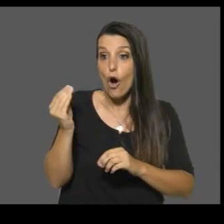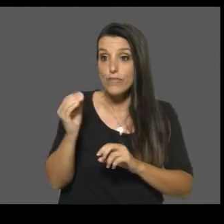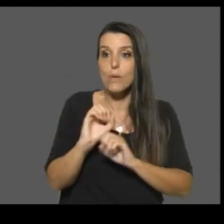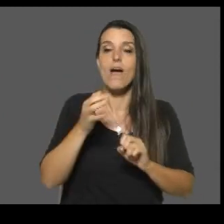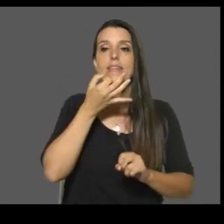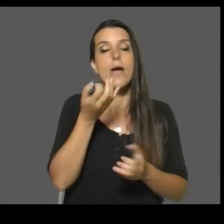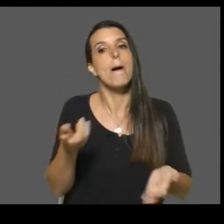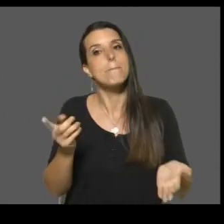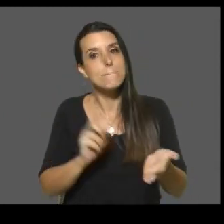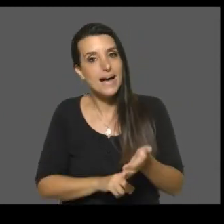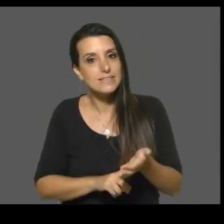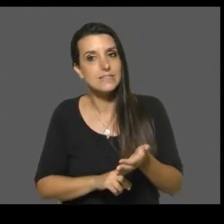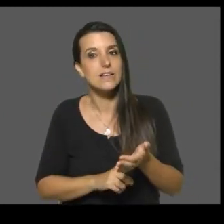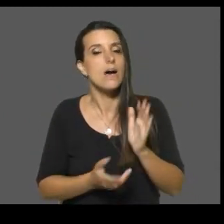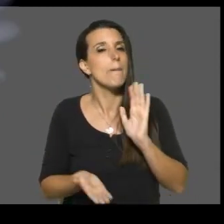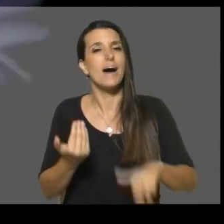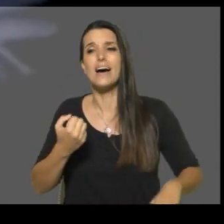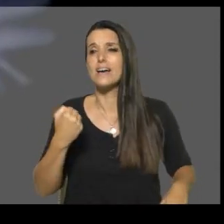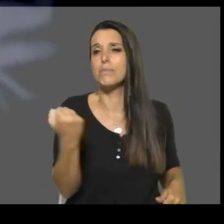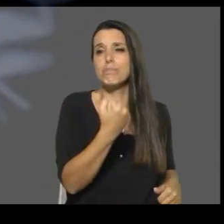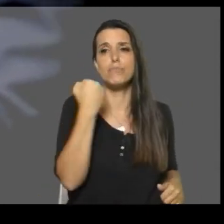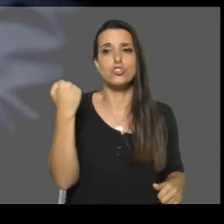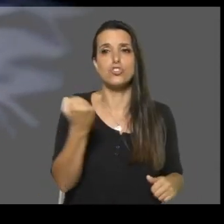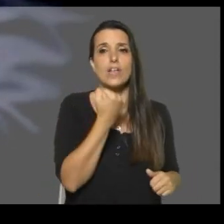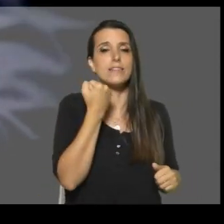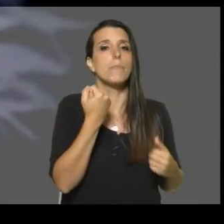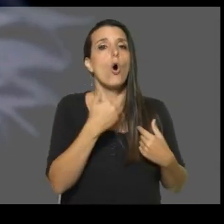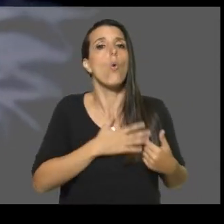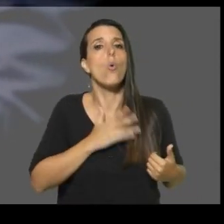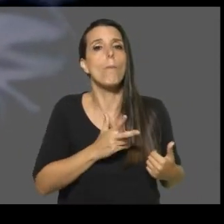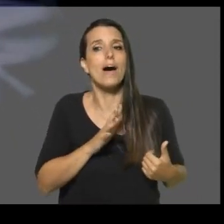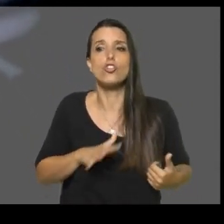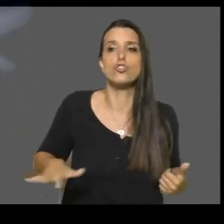que además por lo más importante, que es por la acción humana de todos los que estamos acá.